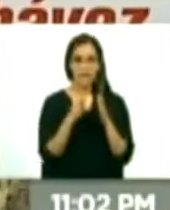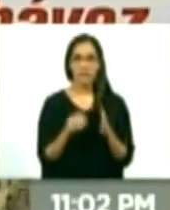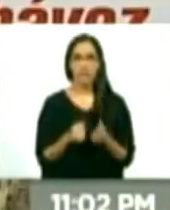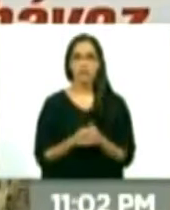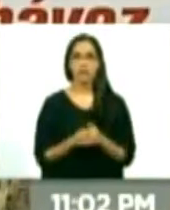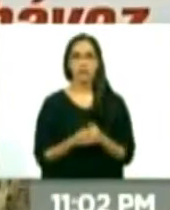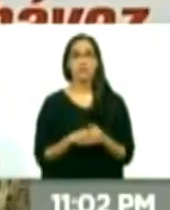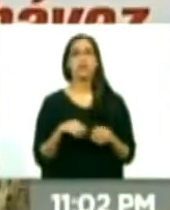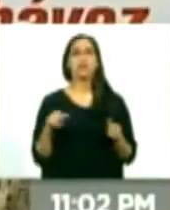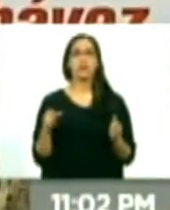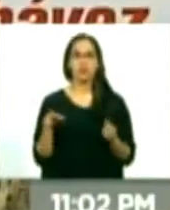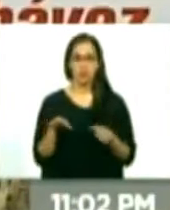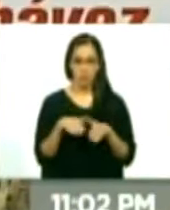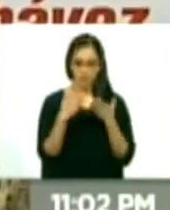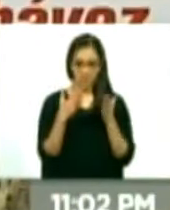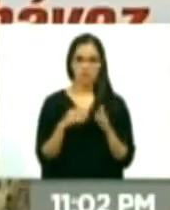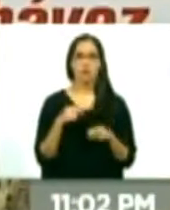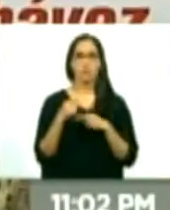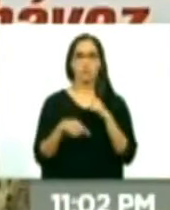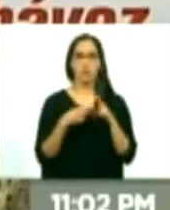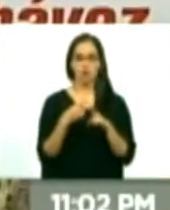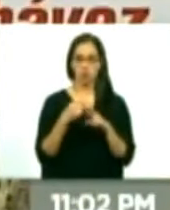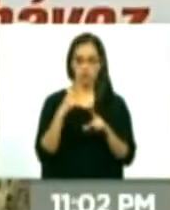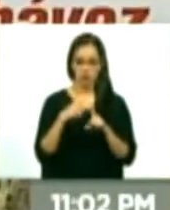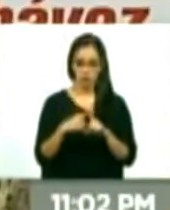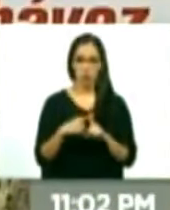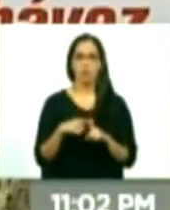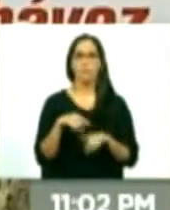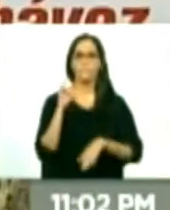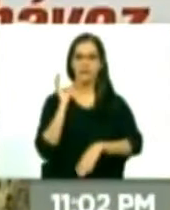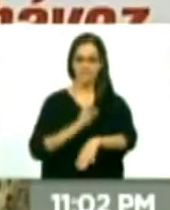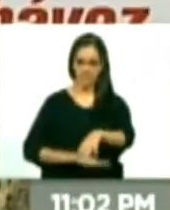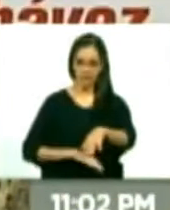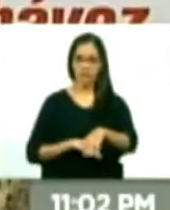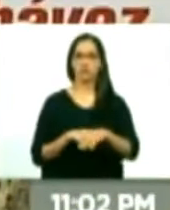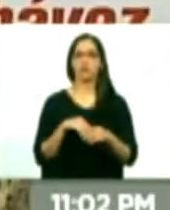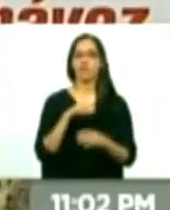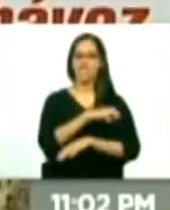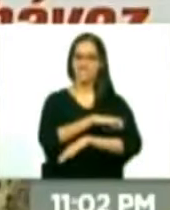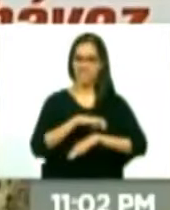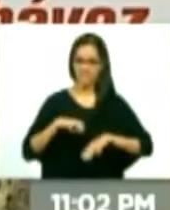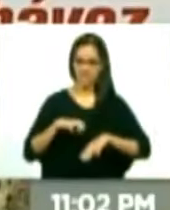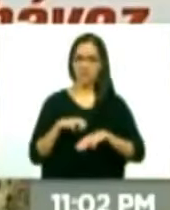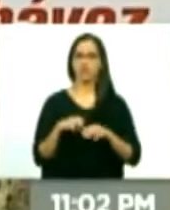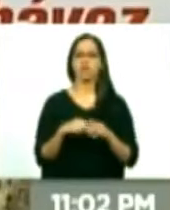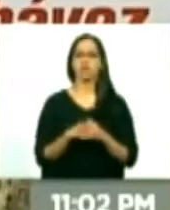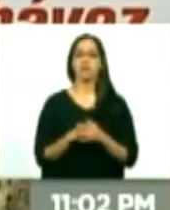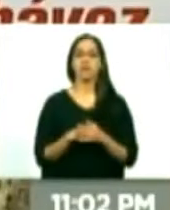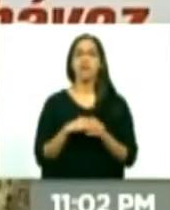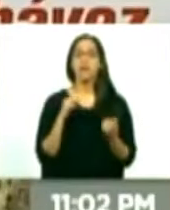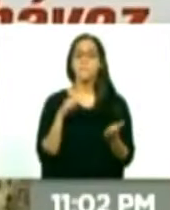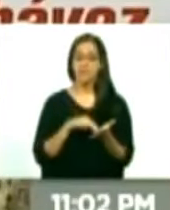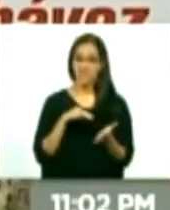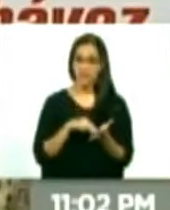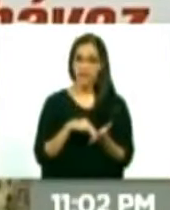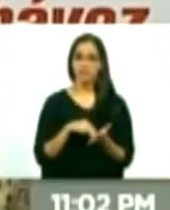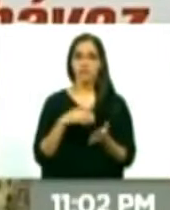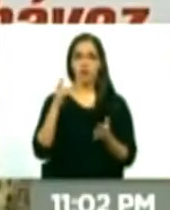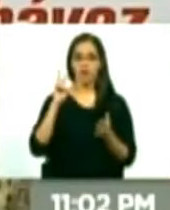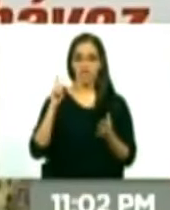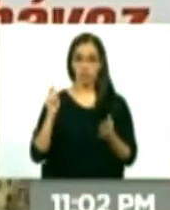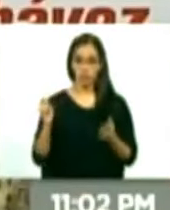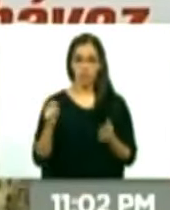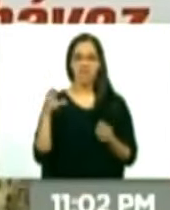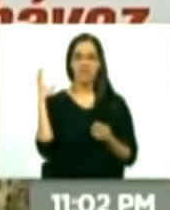estuvimos: Carúpano, Cumaná, Puerto La Cruz, Barcelona, Naco, El Tigre. En Miranda estuvimos, en los Valles del Tuy, en